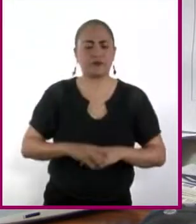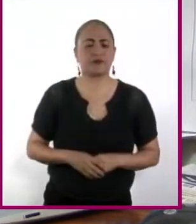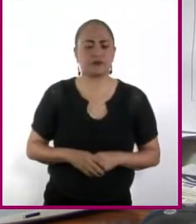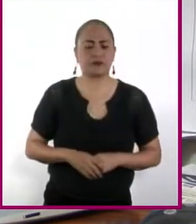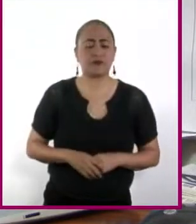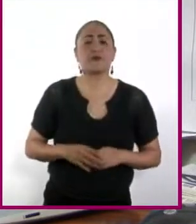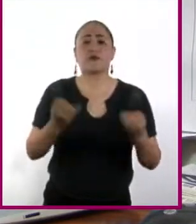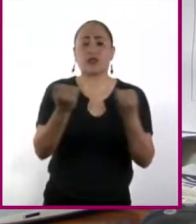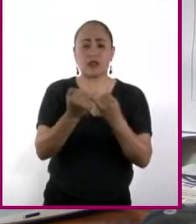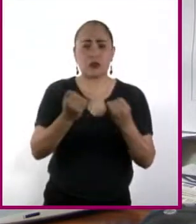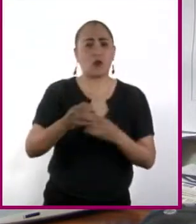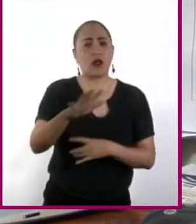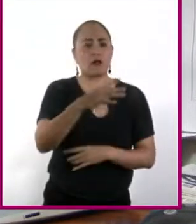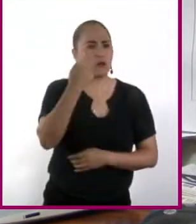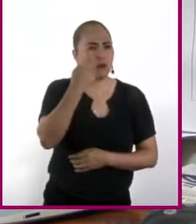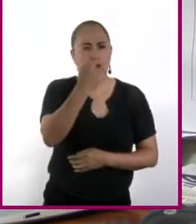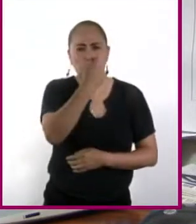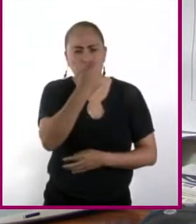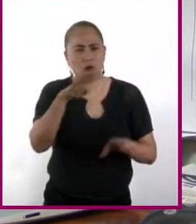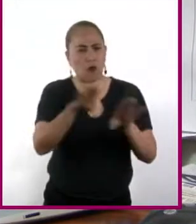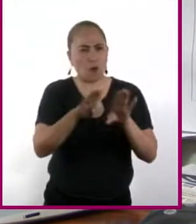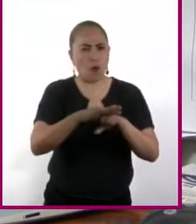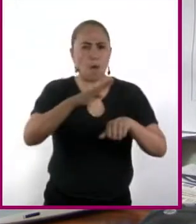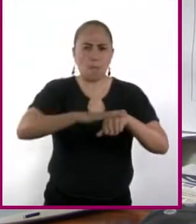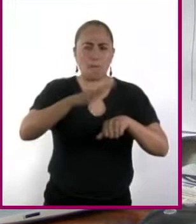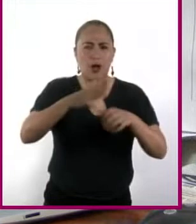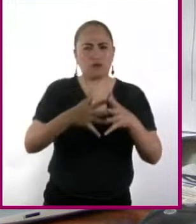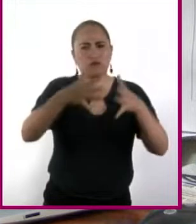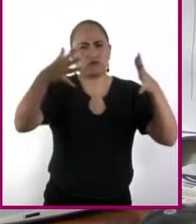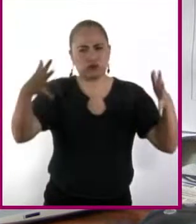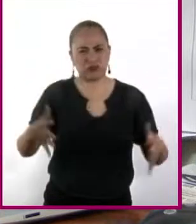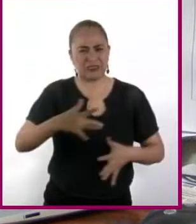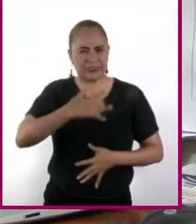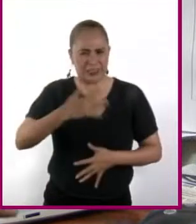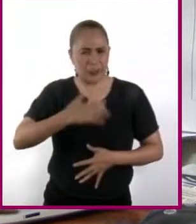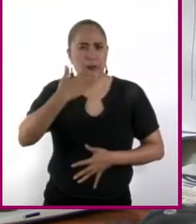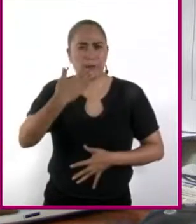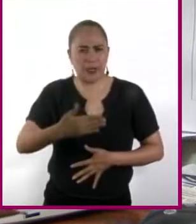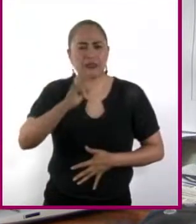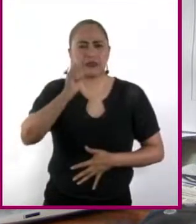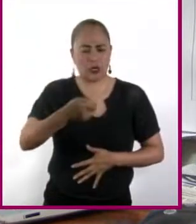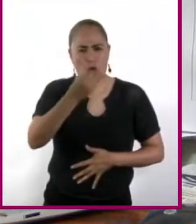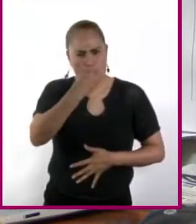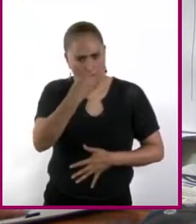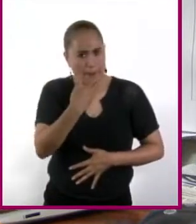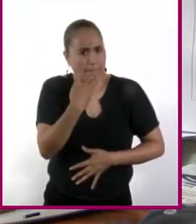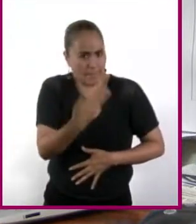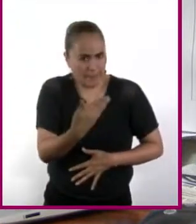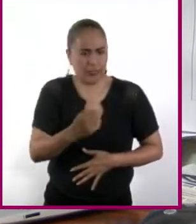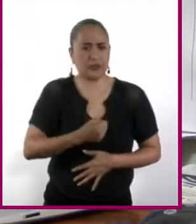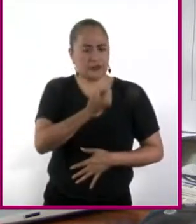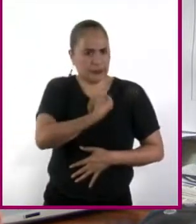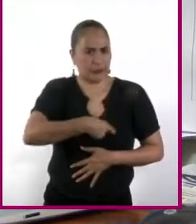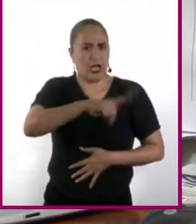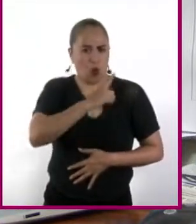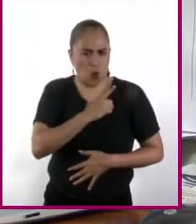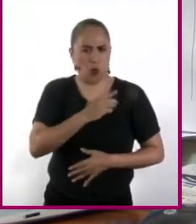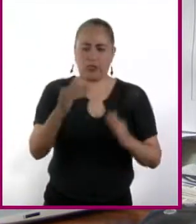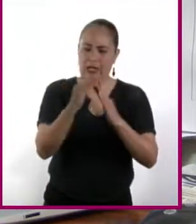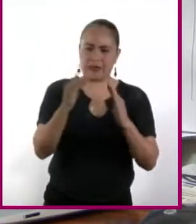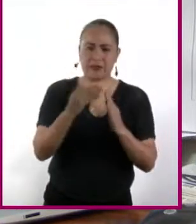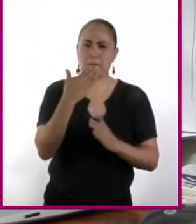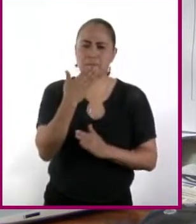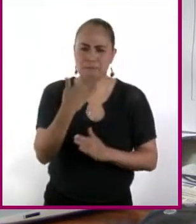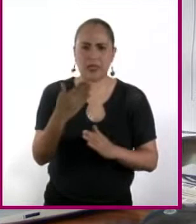en concepciones objetivas y subjetivas más amplias del bienestar, como son estar nutrido, tener buena salud, poseer una vivienda digna, contar